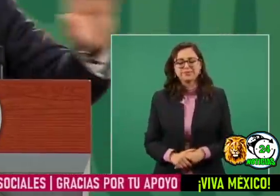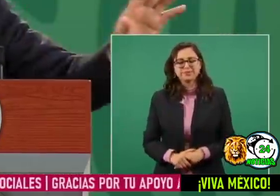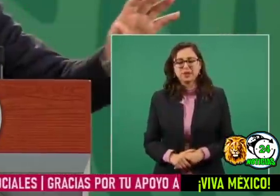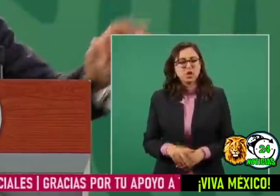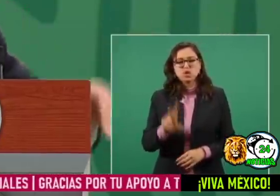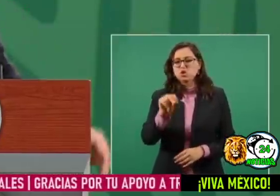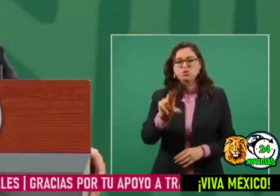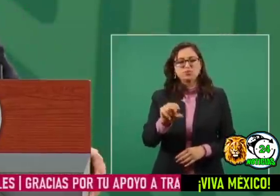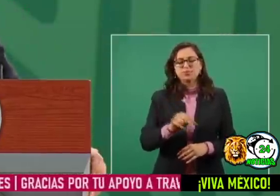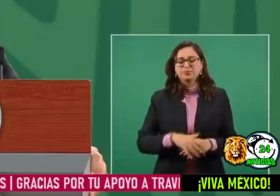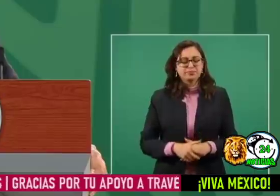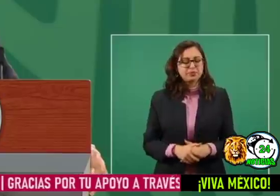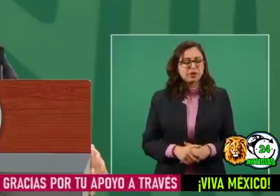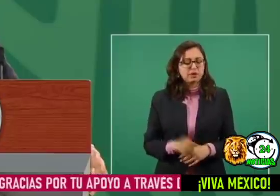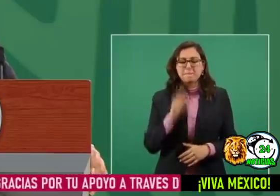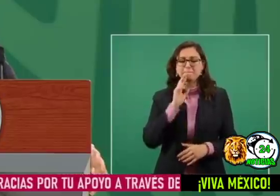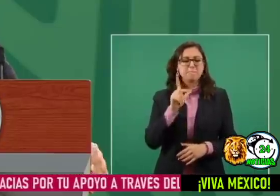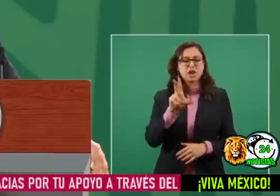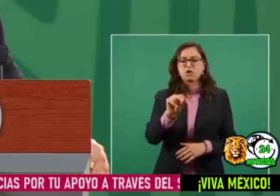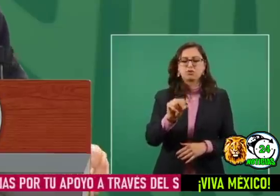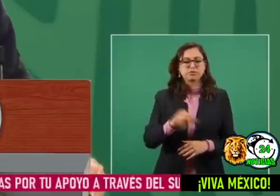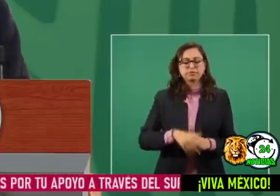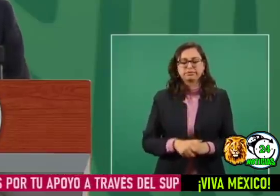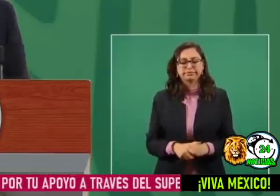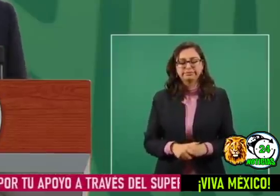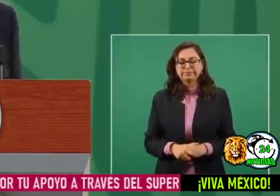No, no lo doy. Pero